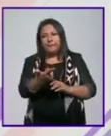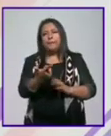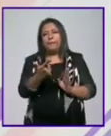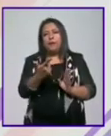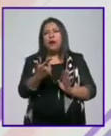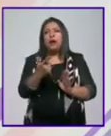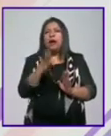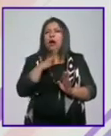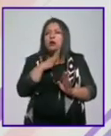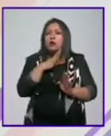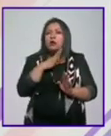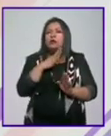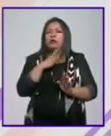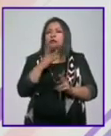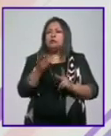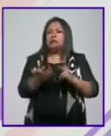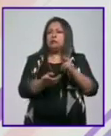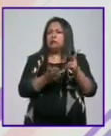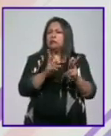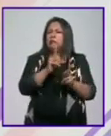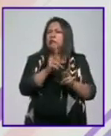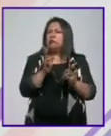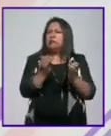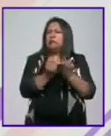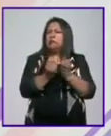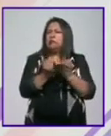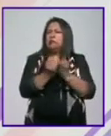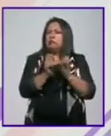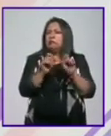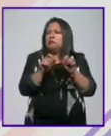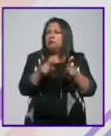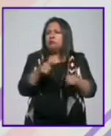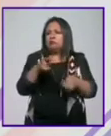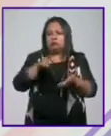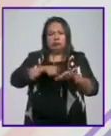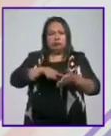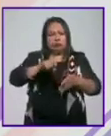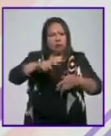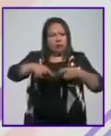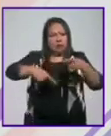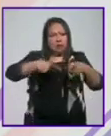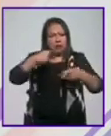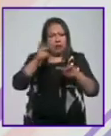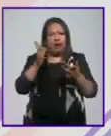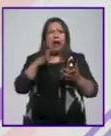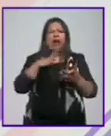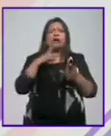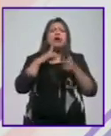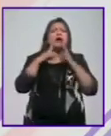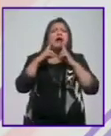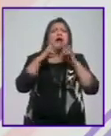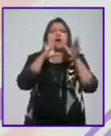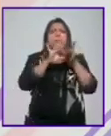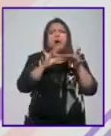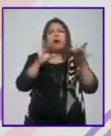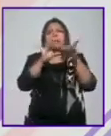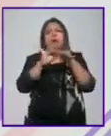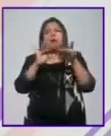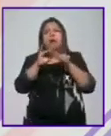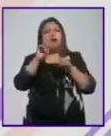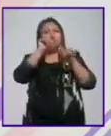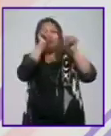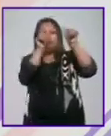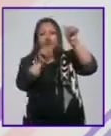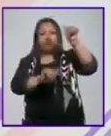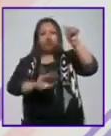que despierta preguntas muy parecidas a las que se me hacen aquí. Entonces es una narrativa, no es necesariamente una escultura,